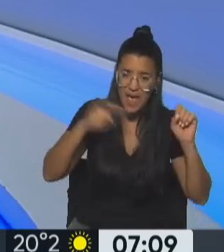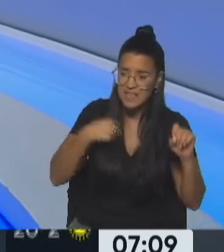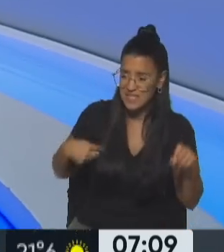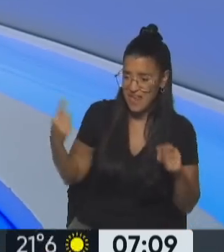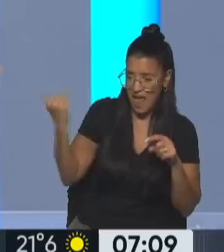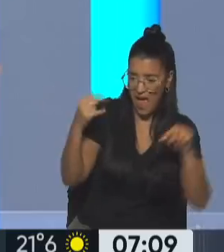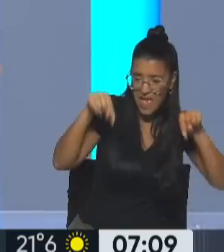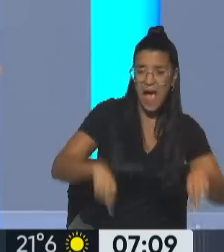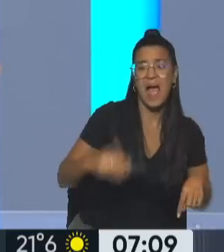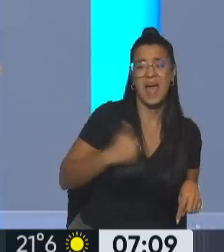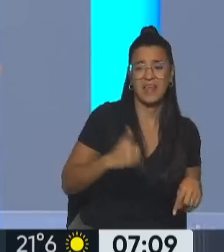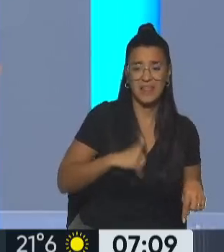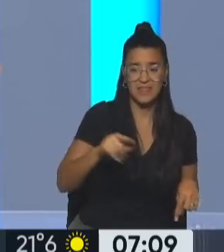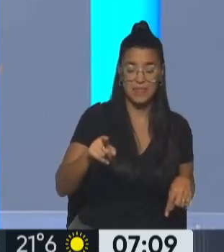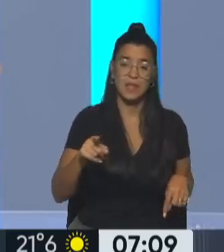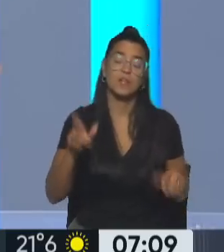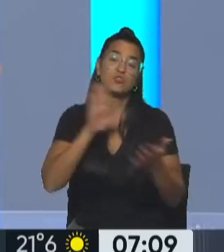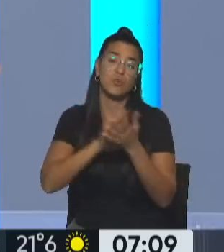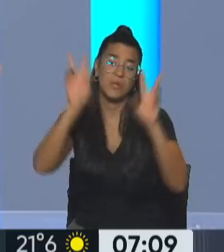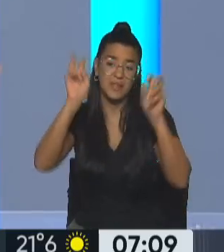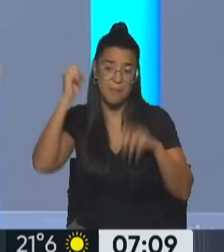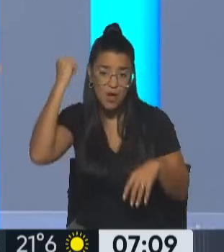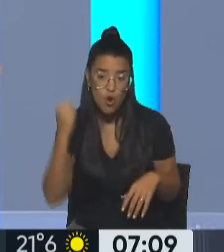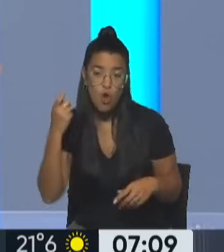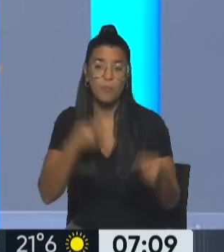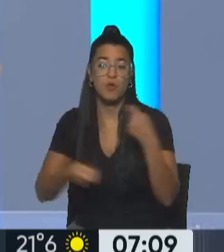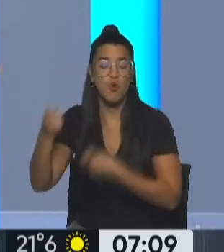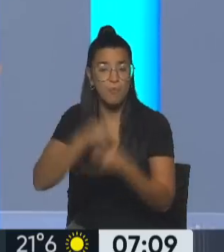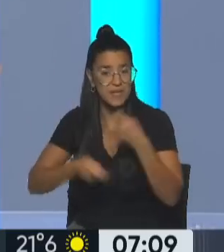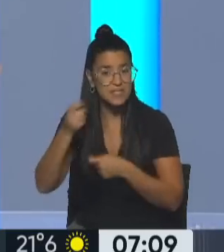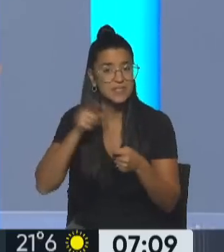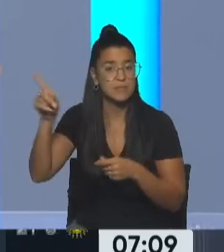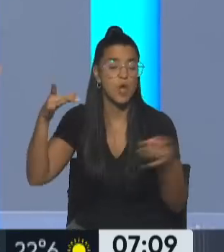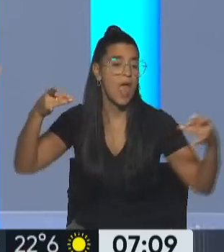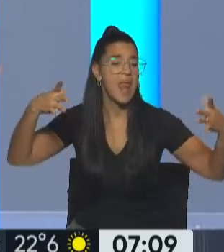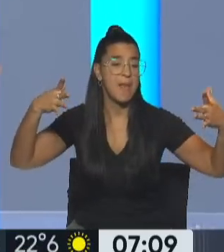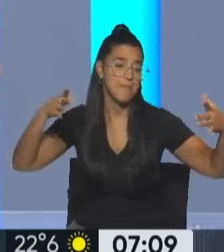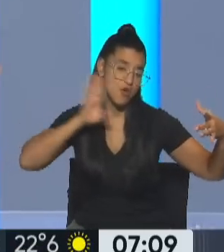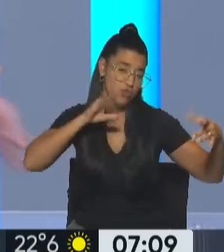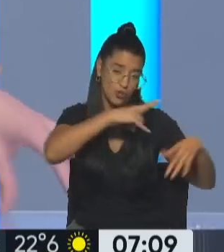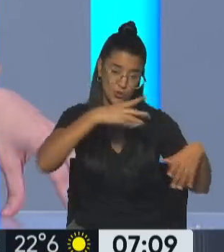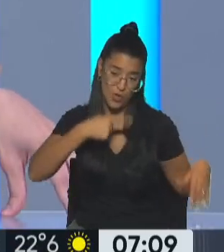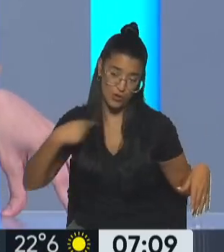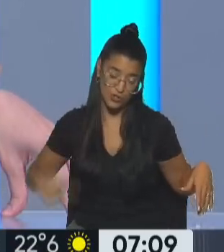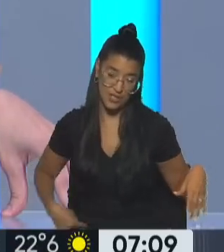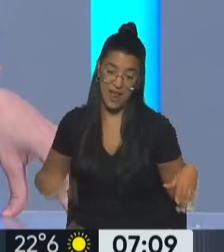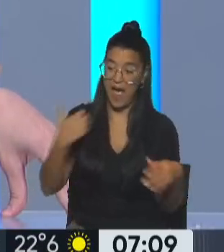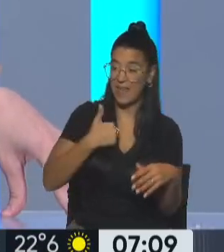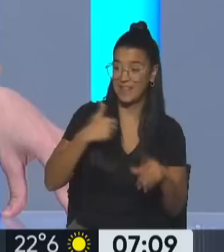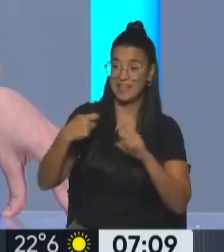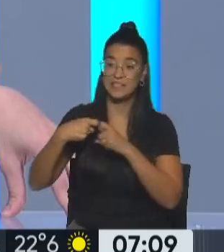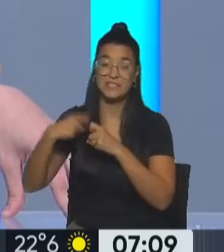país sabemos que china en términos económicos comerciales es el enemigo el rival de los Estados Unidos por lo cual Ese